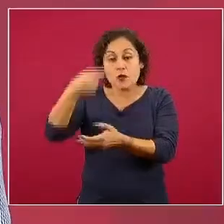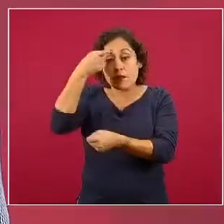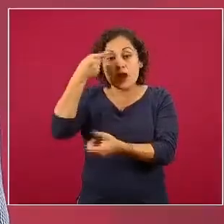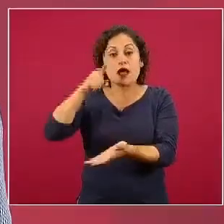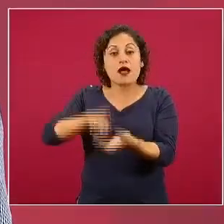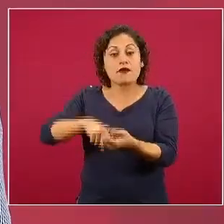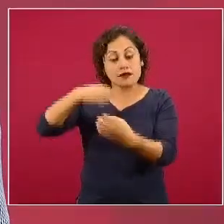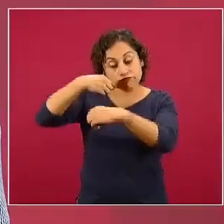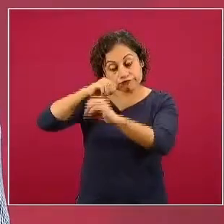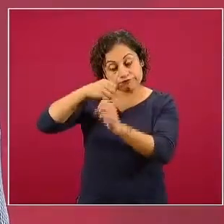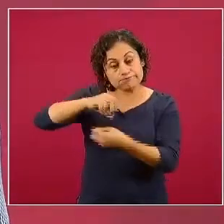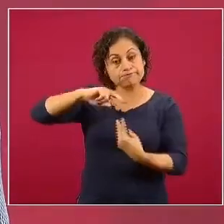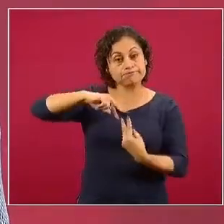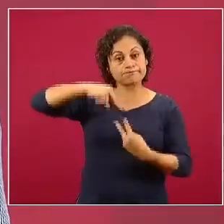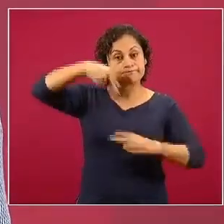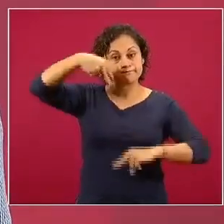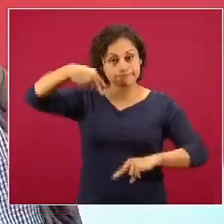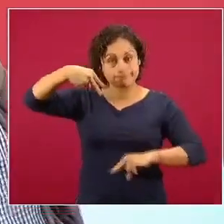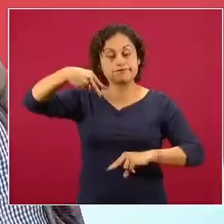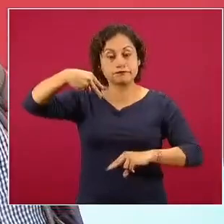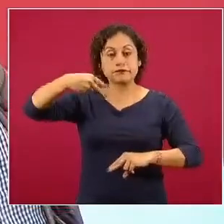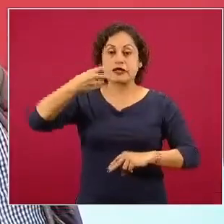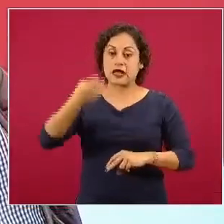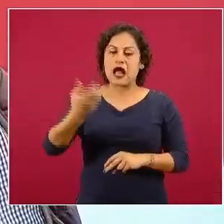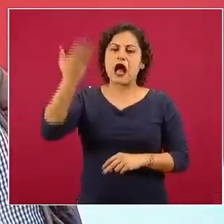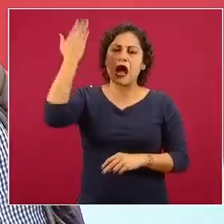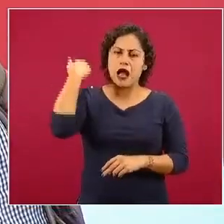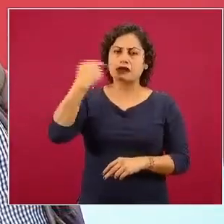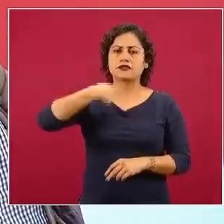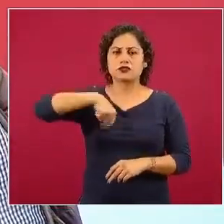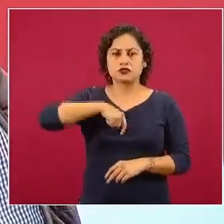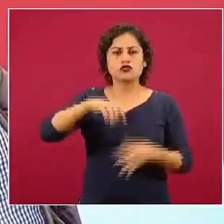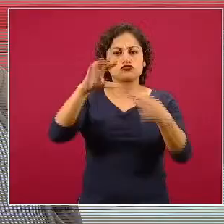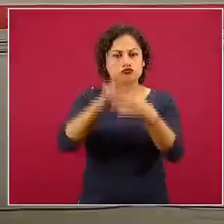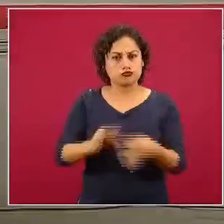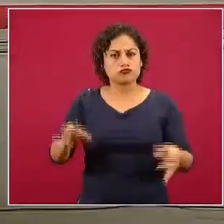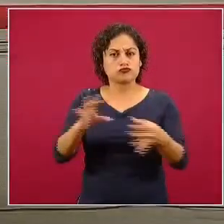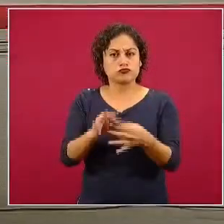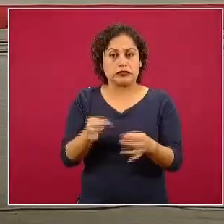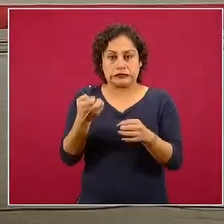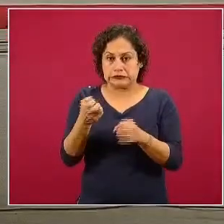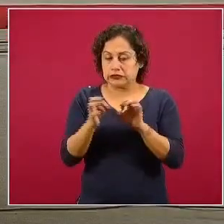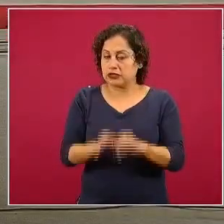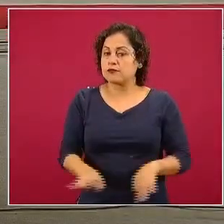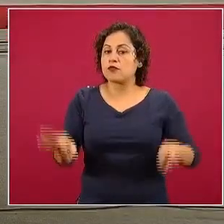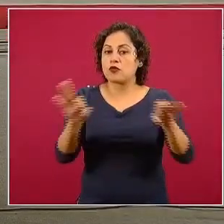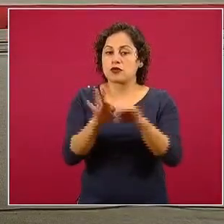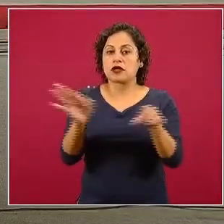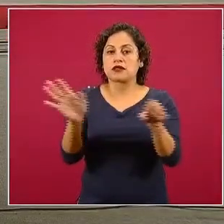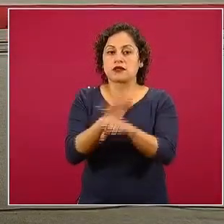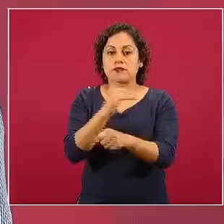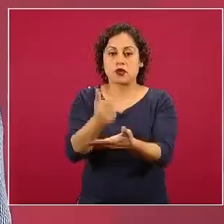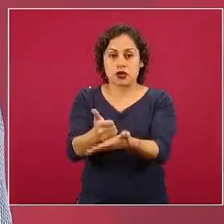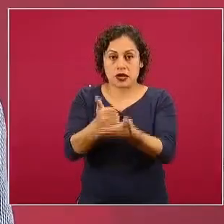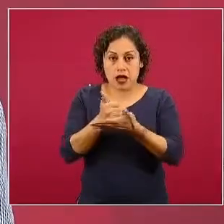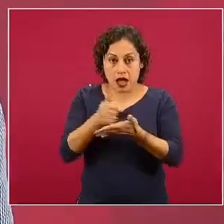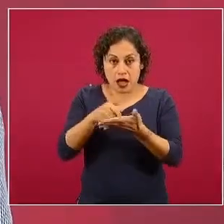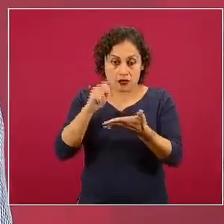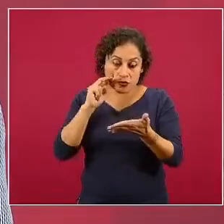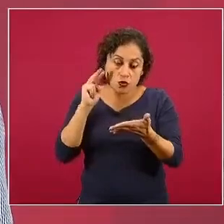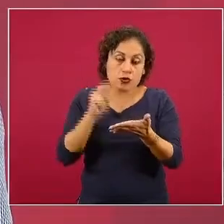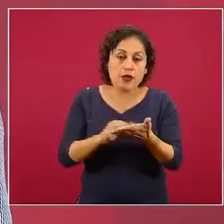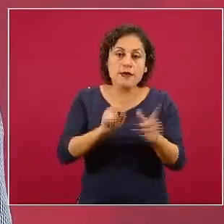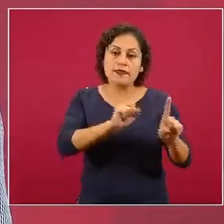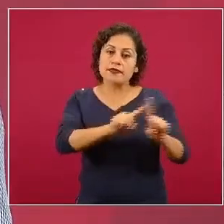también se ha presentado en varias conferencias, la importancia de la misma, ya que a través de ella nos permite identificar las diferentes